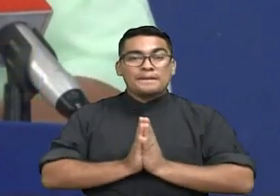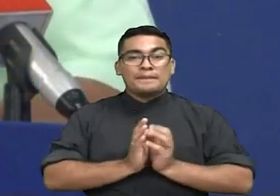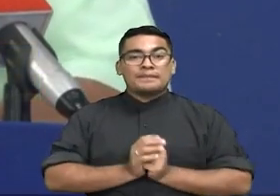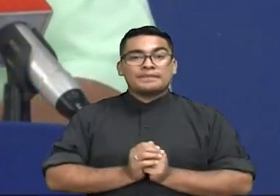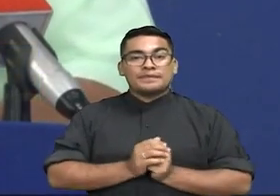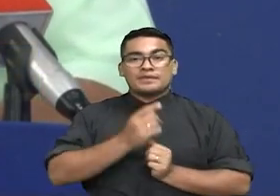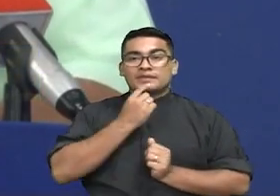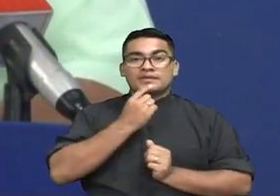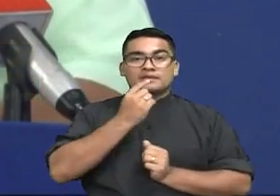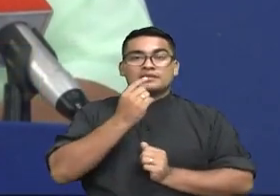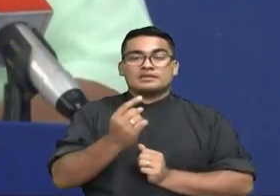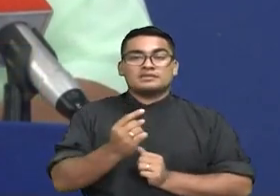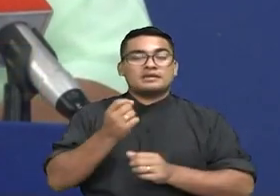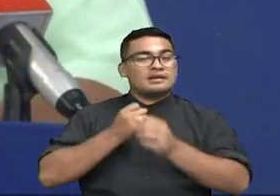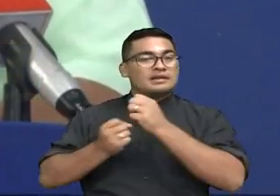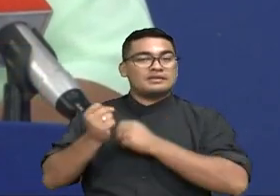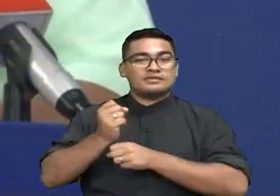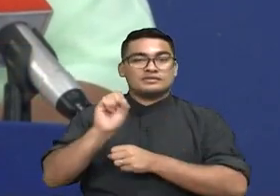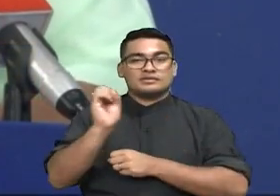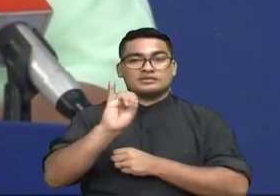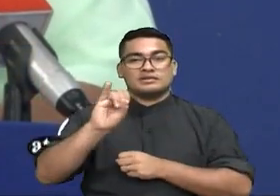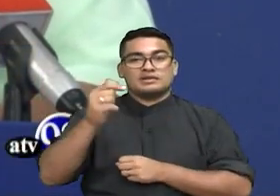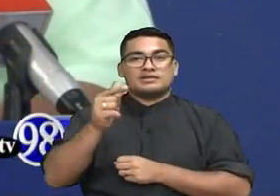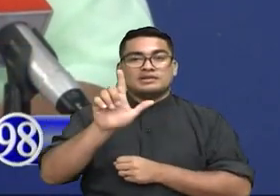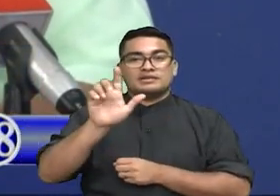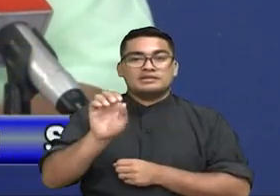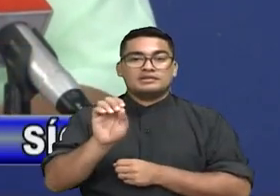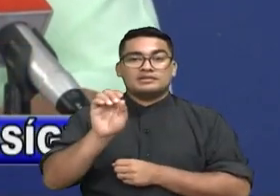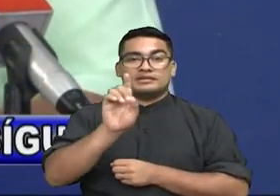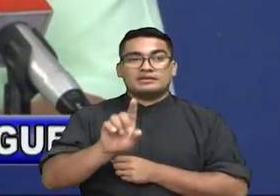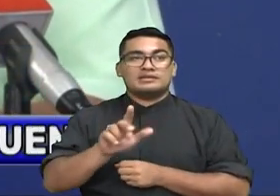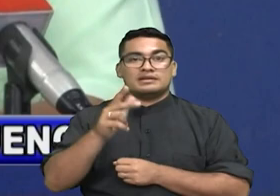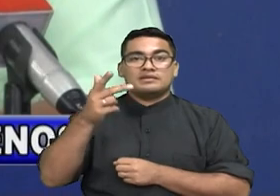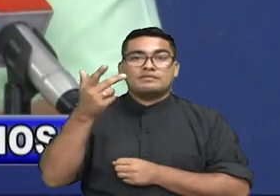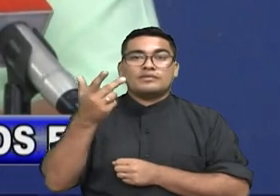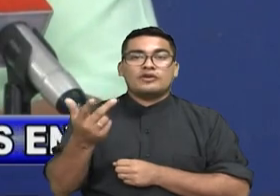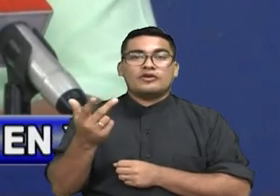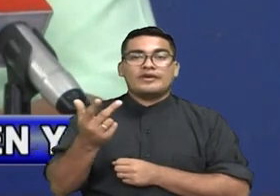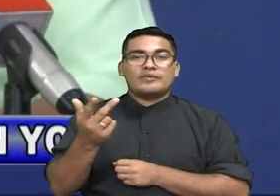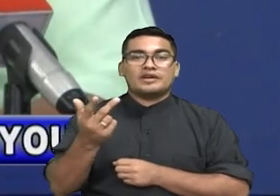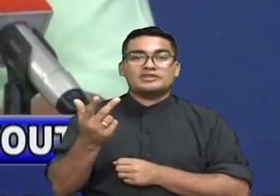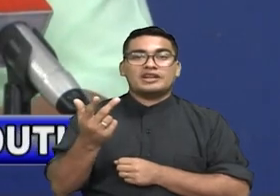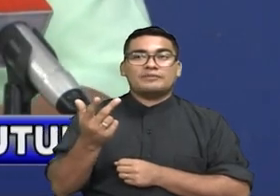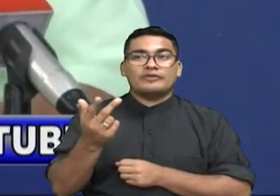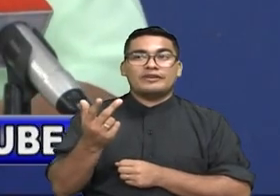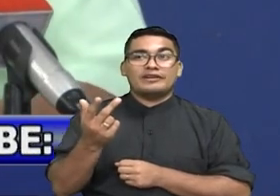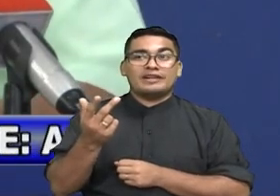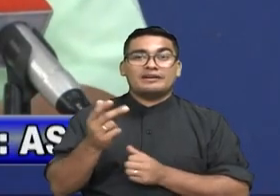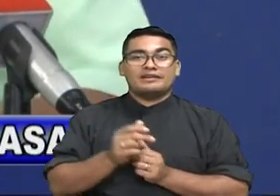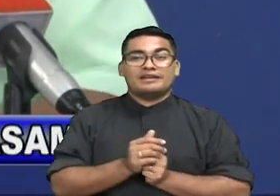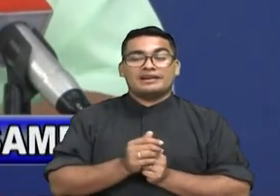Esto es en el siglo XVIII, a finales del siglo XVIII, o sea, 1750 en adelante.